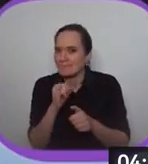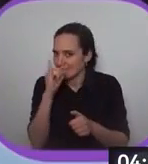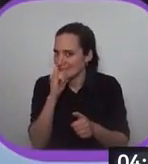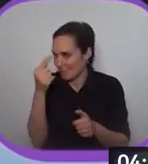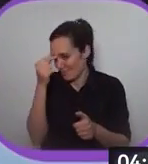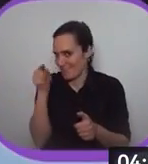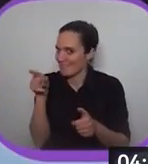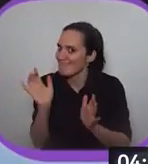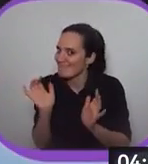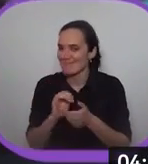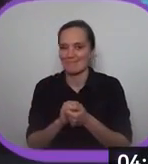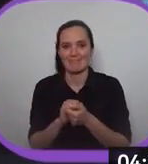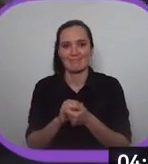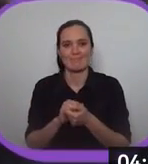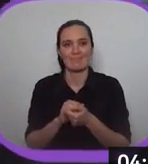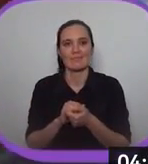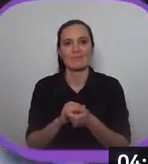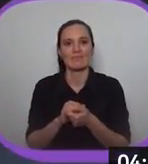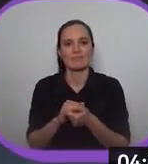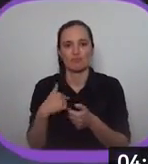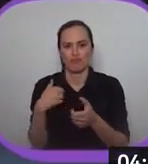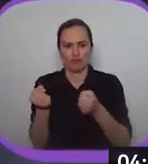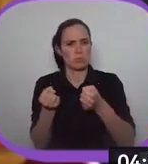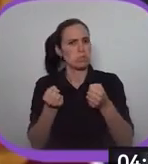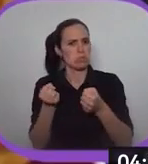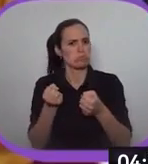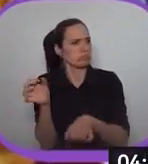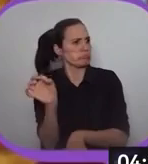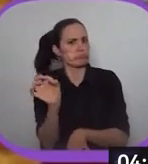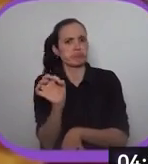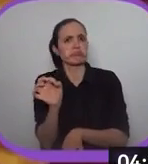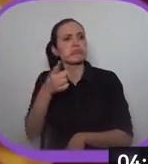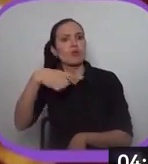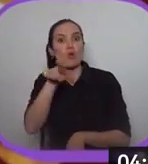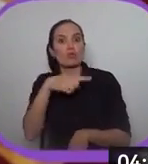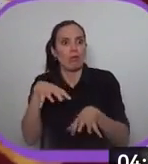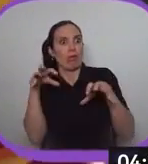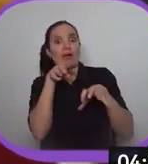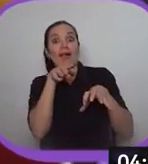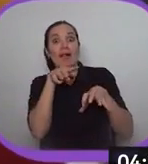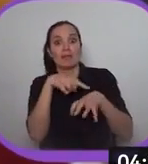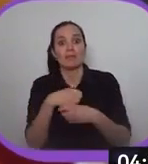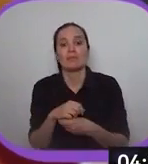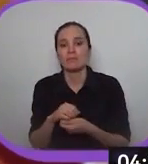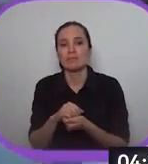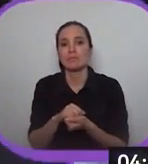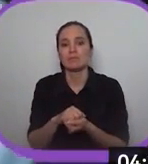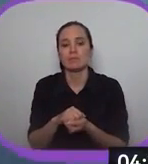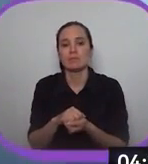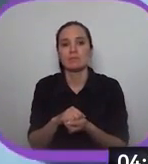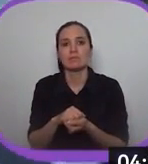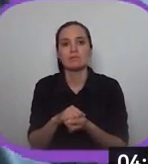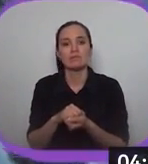Gracias, Hatch. Explícale esto al Capitán Kalos. Yo conduzco. Ustedes mantengan ocupada la alimaña.